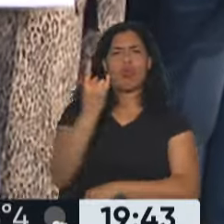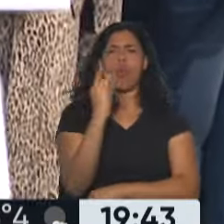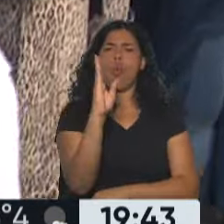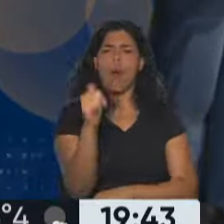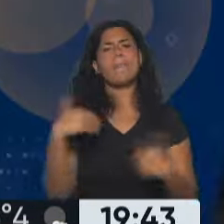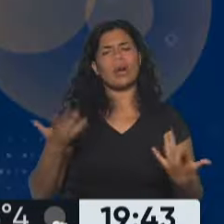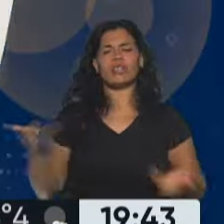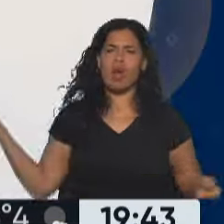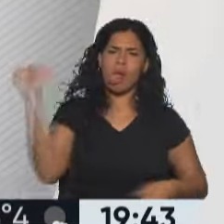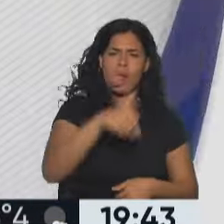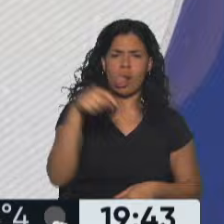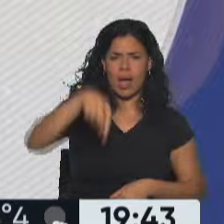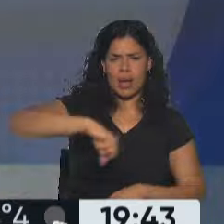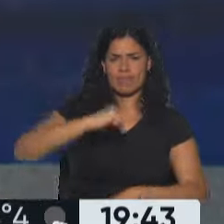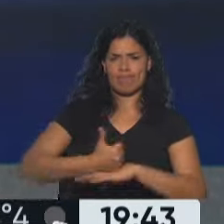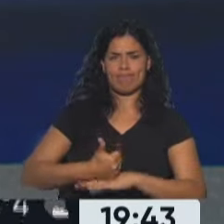acá.